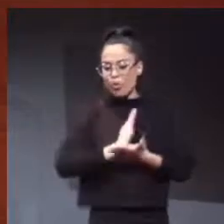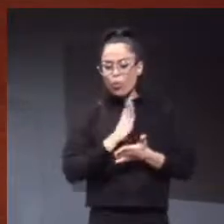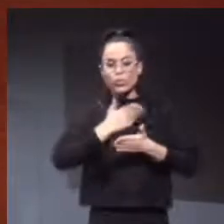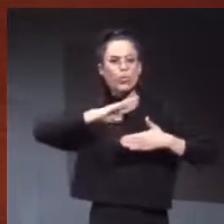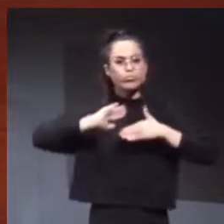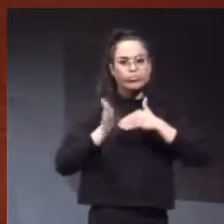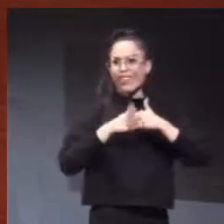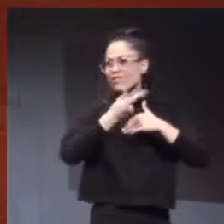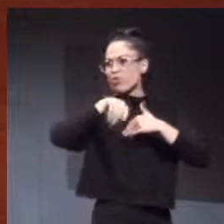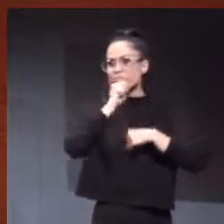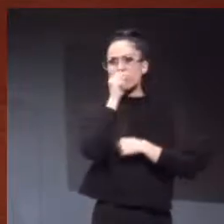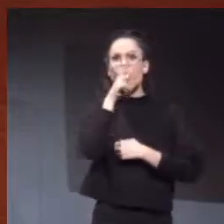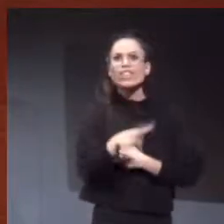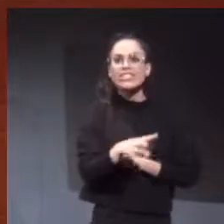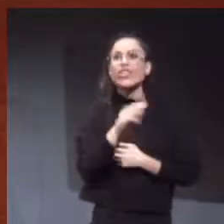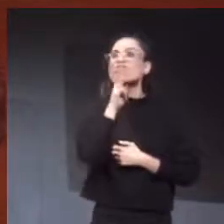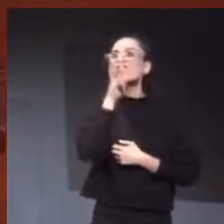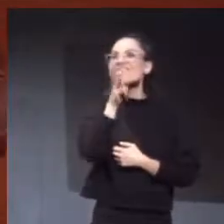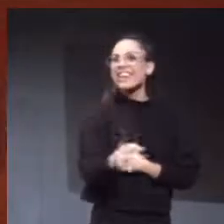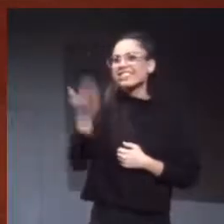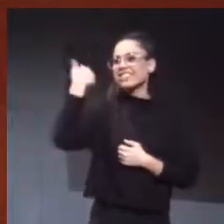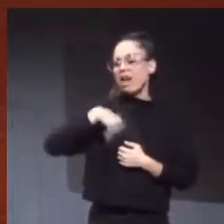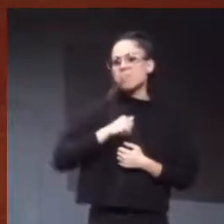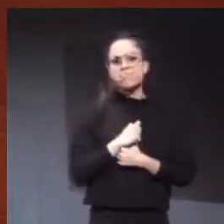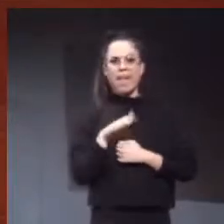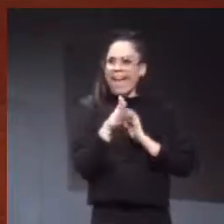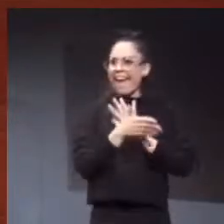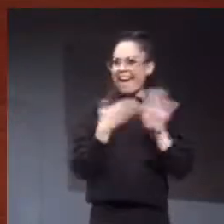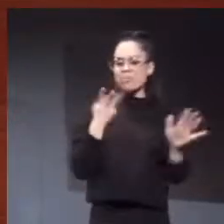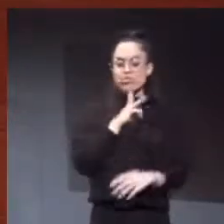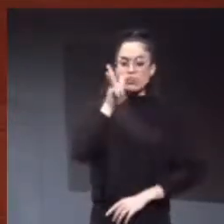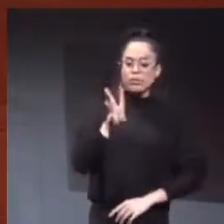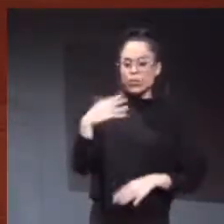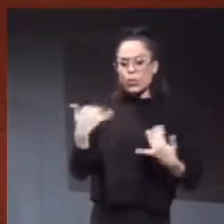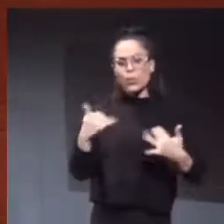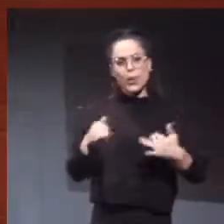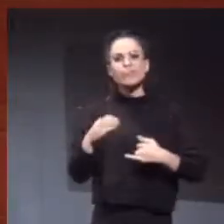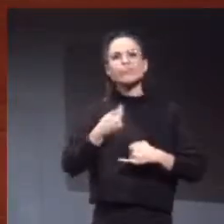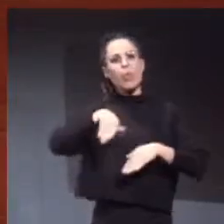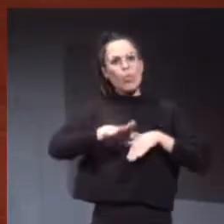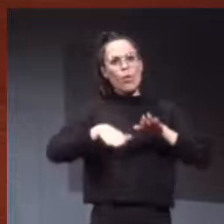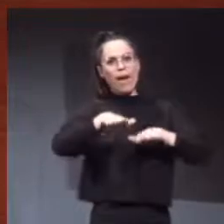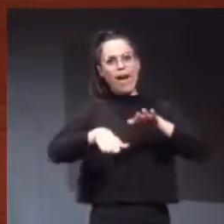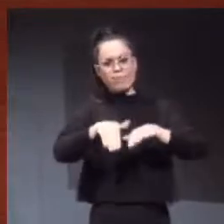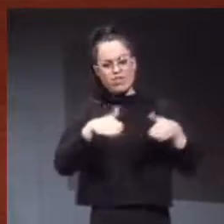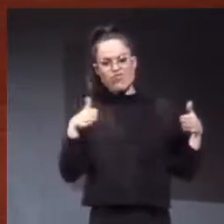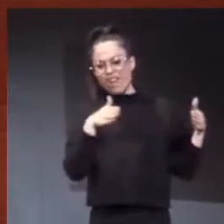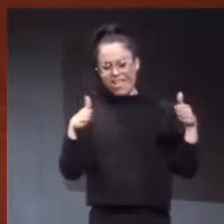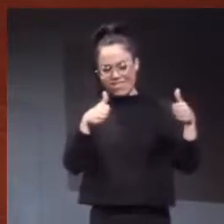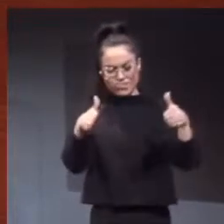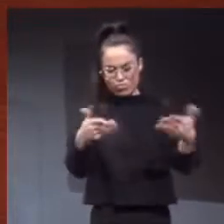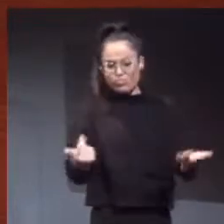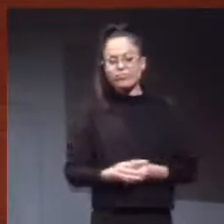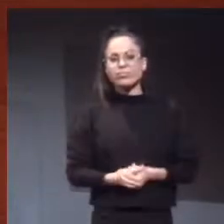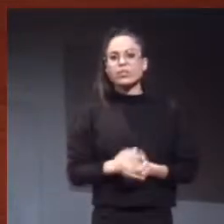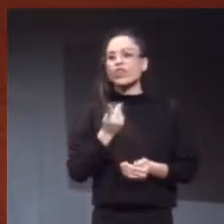siempre, cada año, van tres ya, se dice rápido, pero bueno, digamos que ha habido todo un camino, un trayecto para llegar hasta aquí. Pues queremos cerrarlo